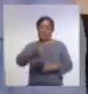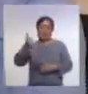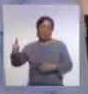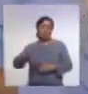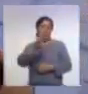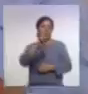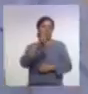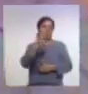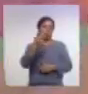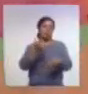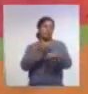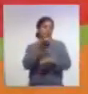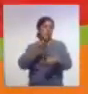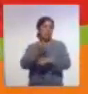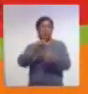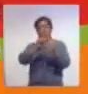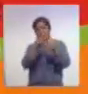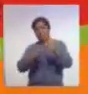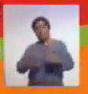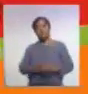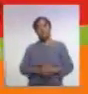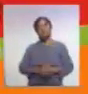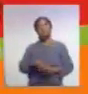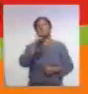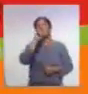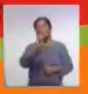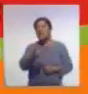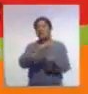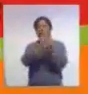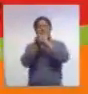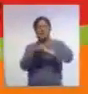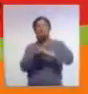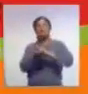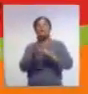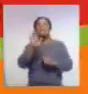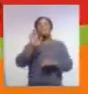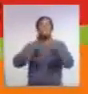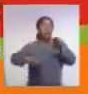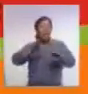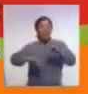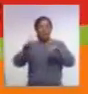país. Entonces, lo que busca esta reforma es homologar ciertos criterios.